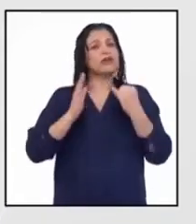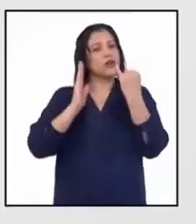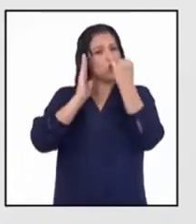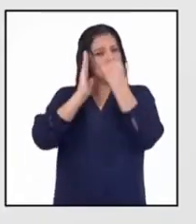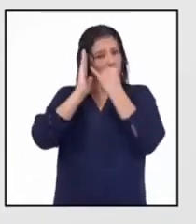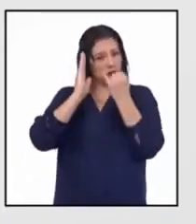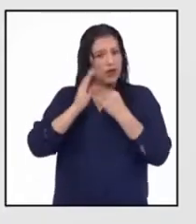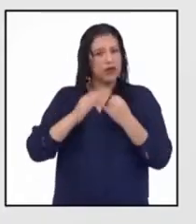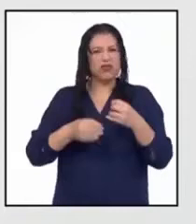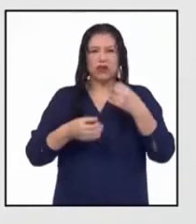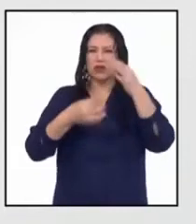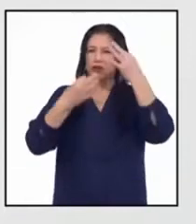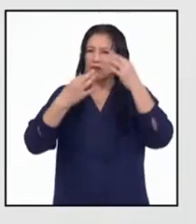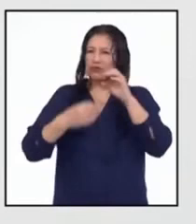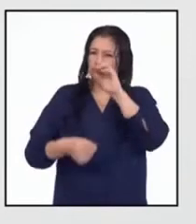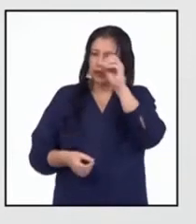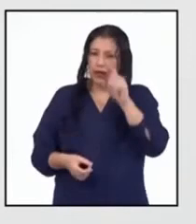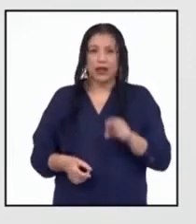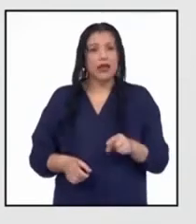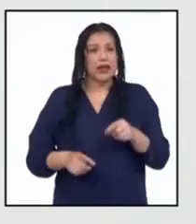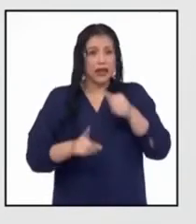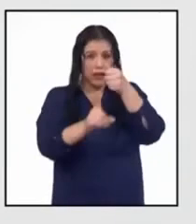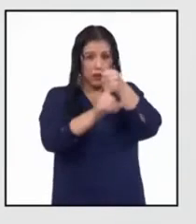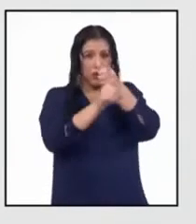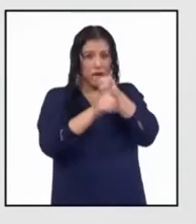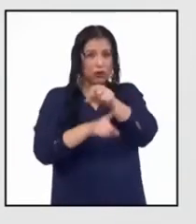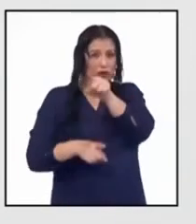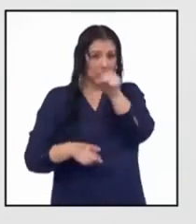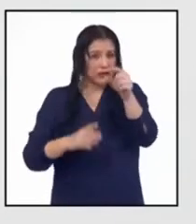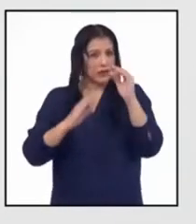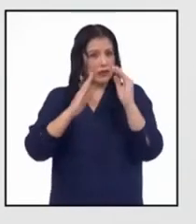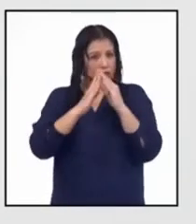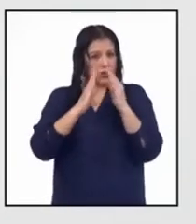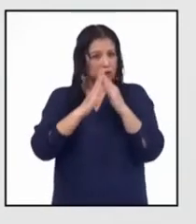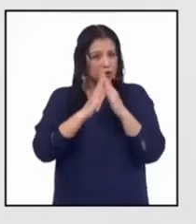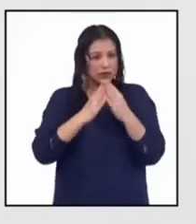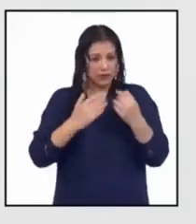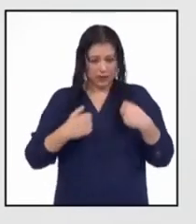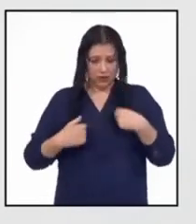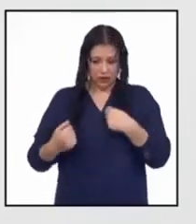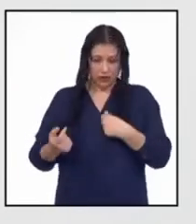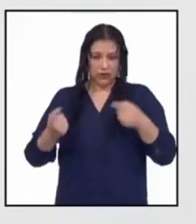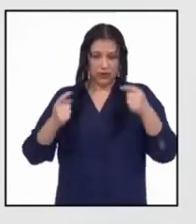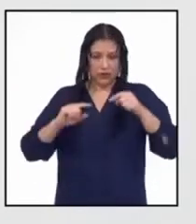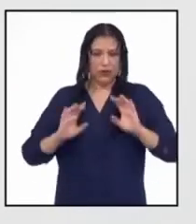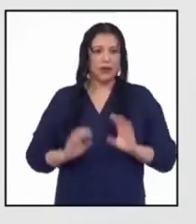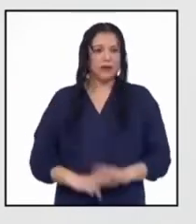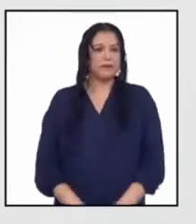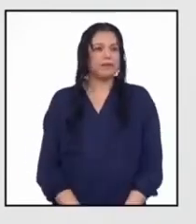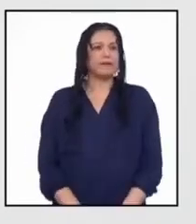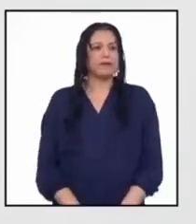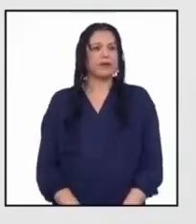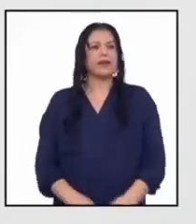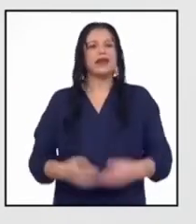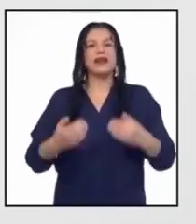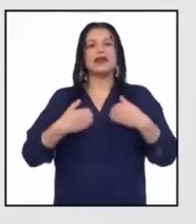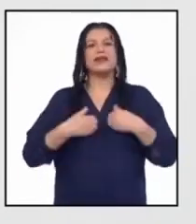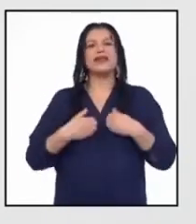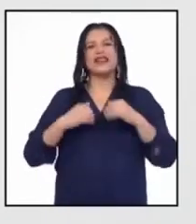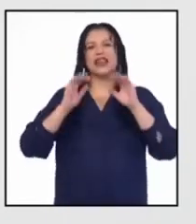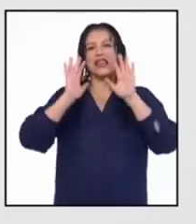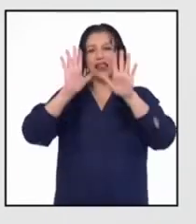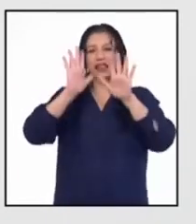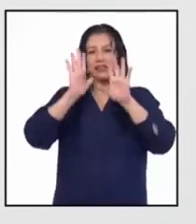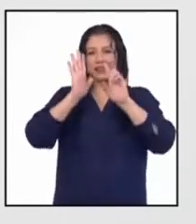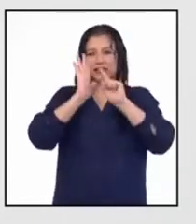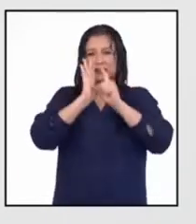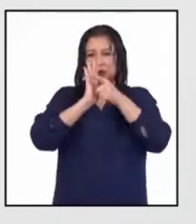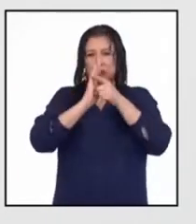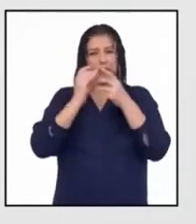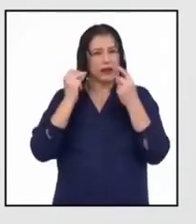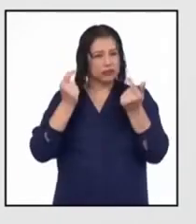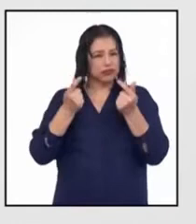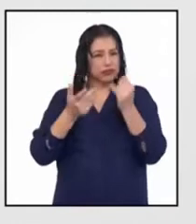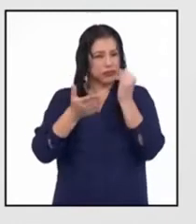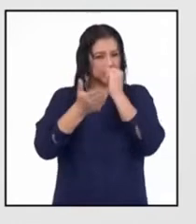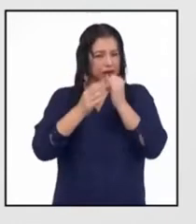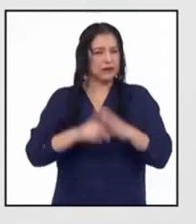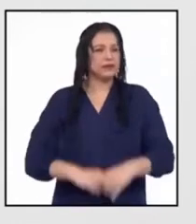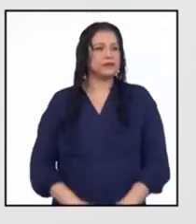estadístico. Ustedes desde sus casas y nosotros por acá. Tienen 10 segundos para hacerlo.